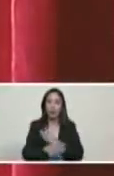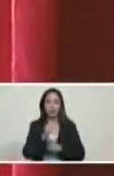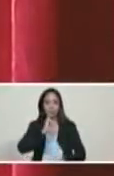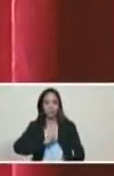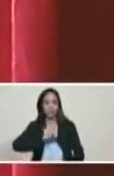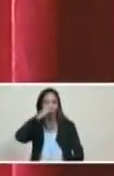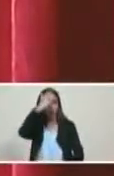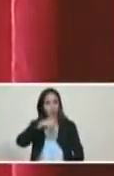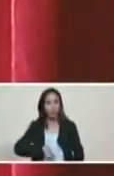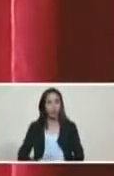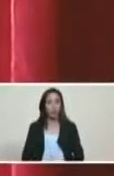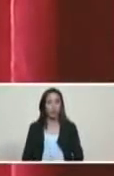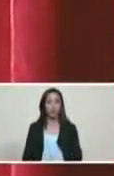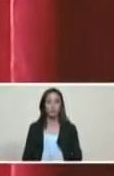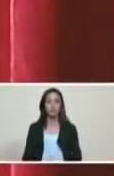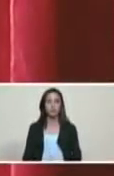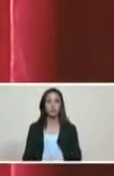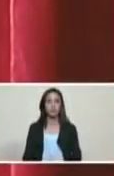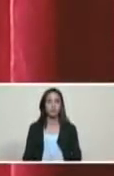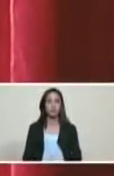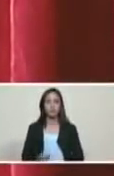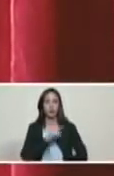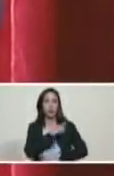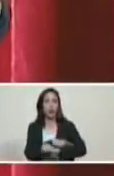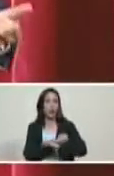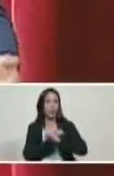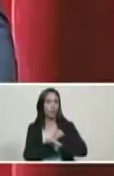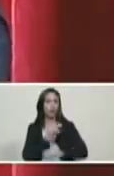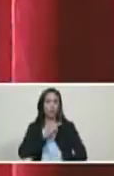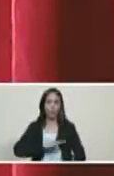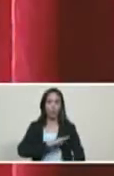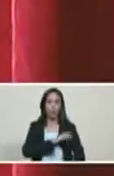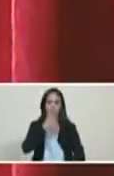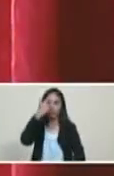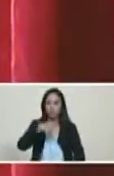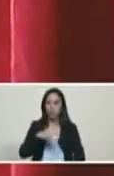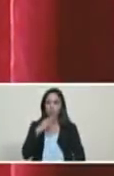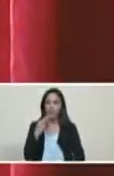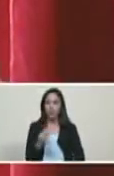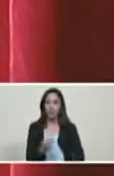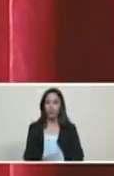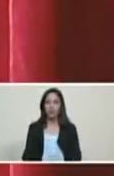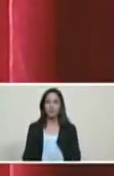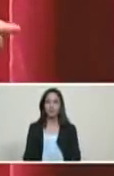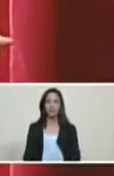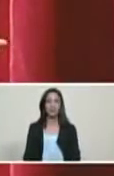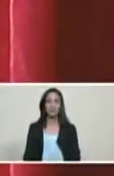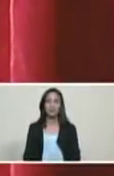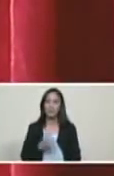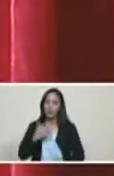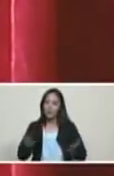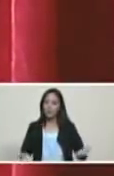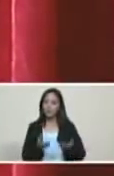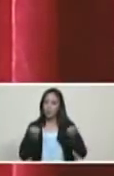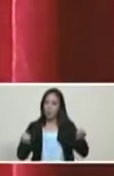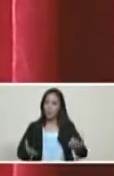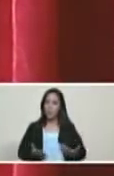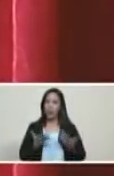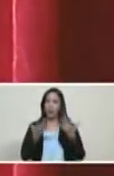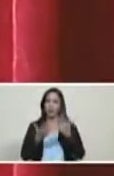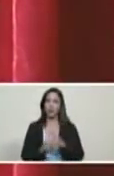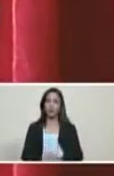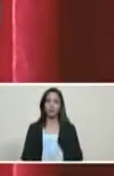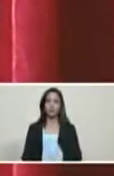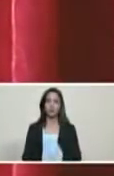identidad, de la fuerza moral, espiritual, que mueve a los seres humanos, que mueve a la